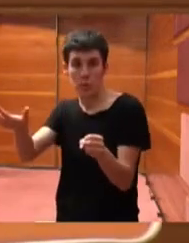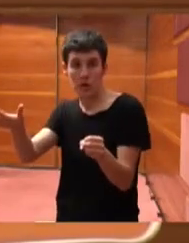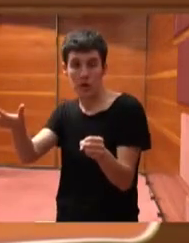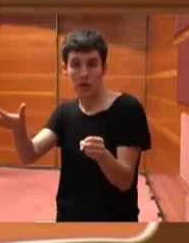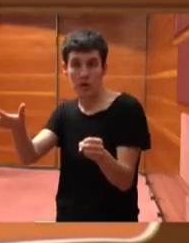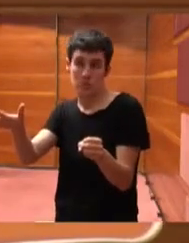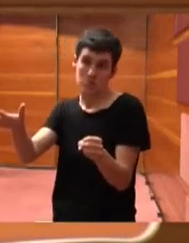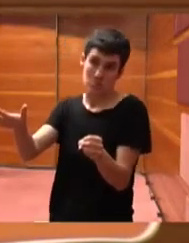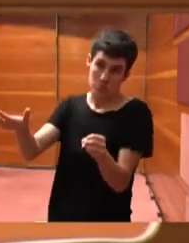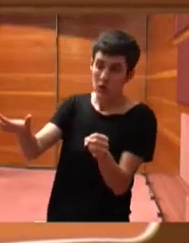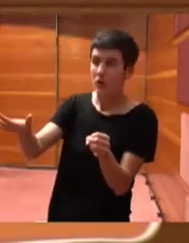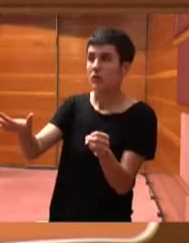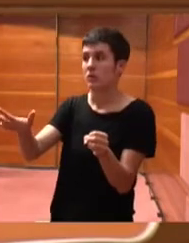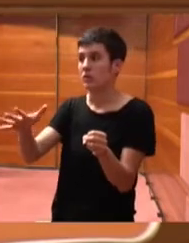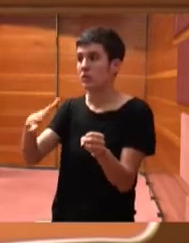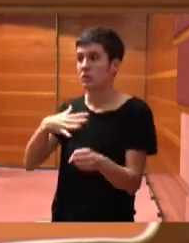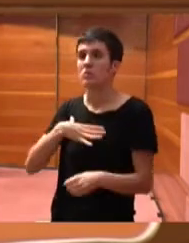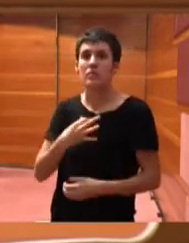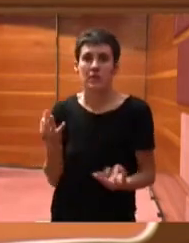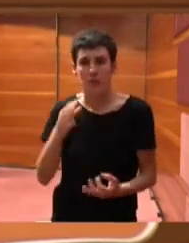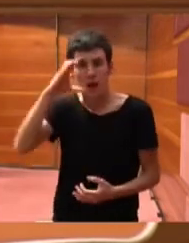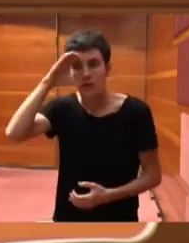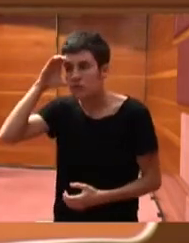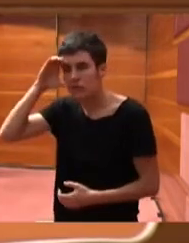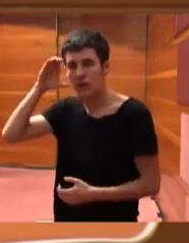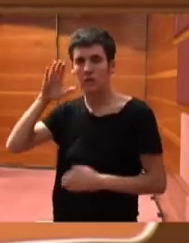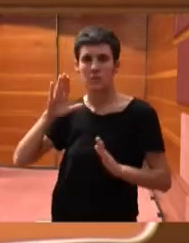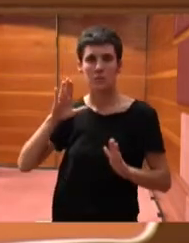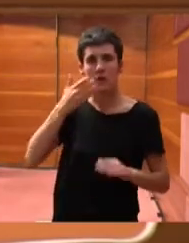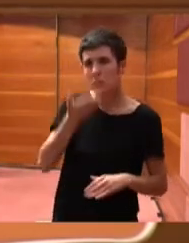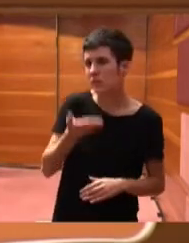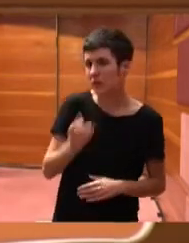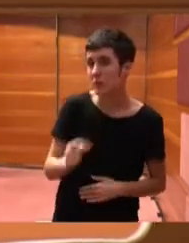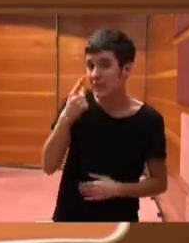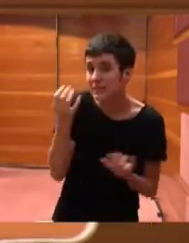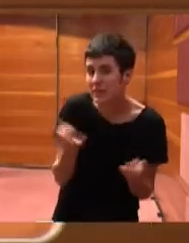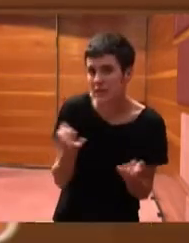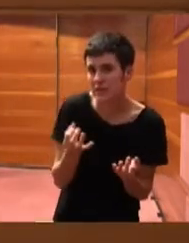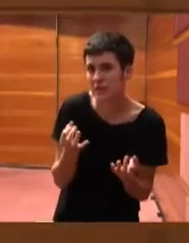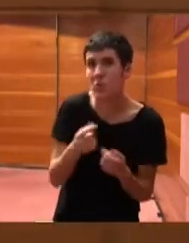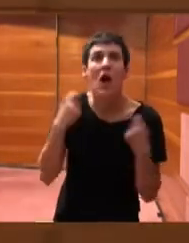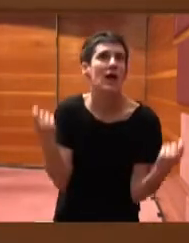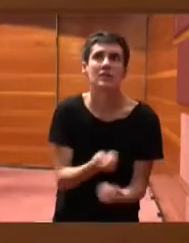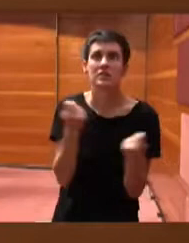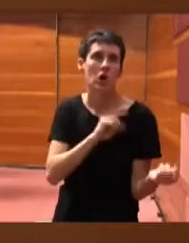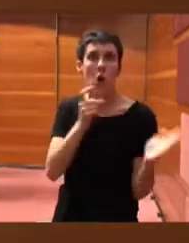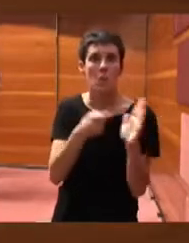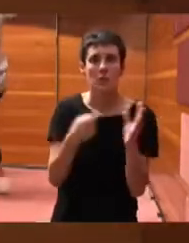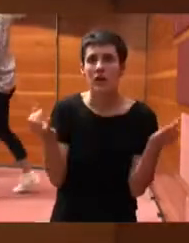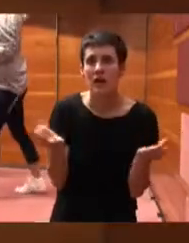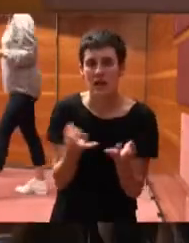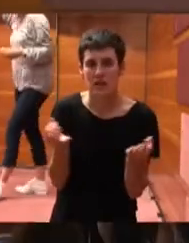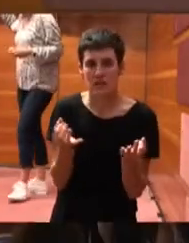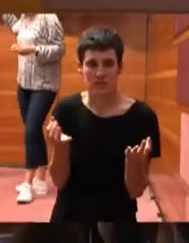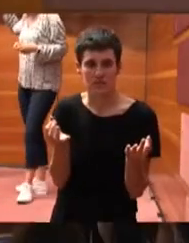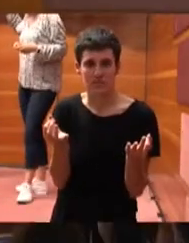bueno, hasta cierto punto claro que hay que escucharles. Pero ¿cuál es la clave aquí de todo esto? El éxito rotundo, el Big